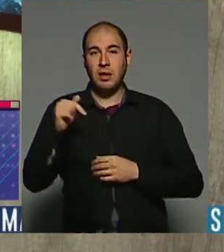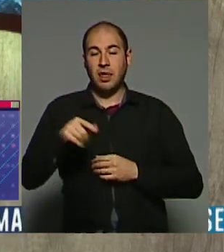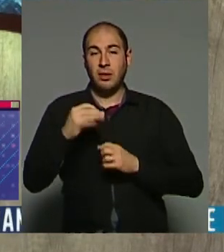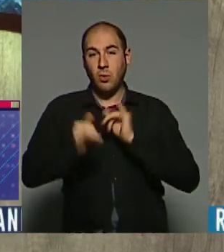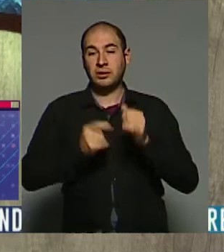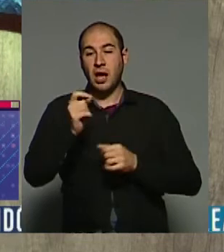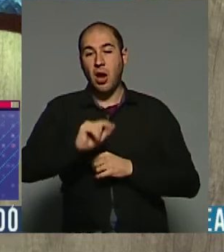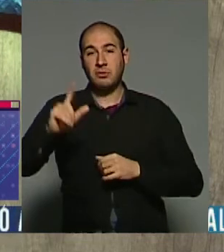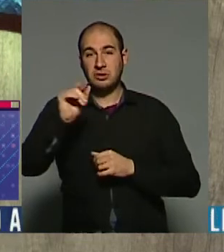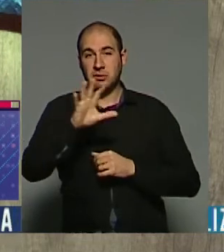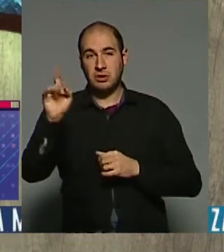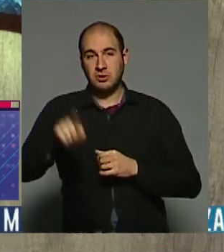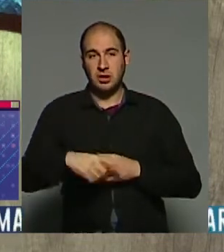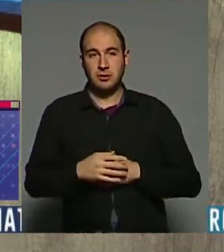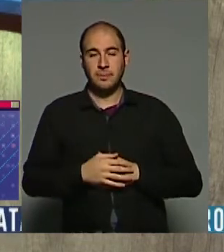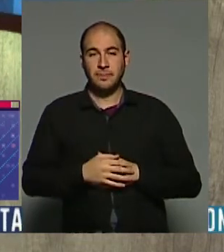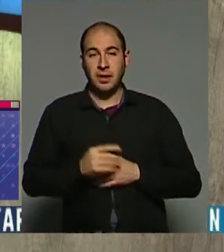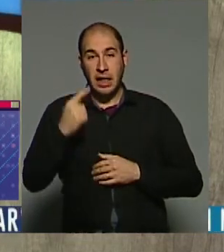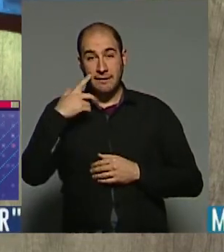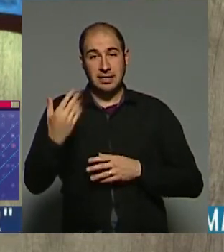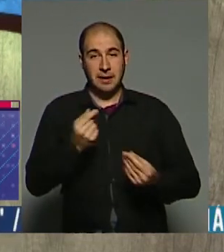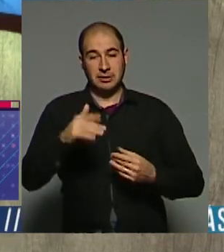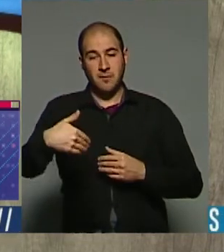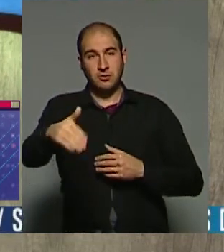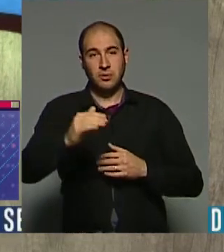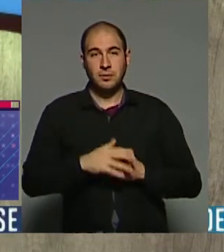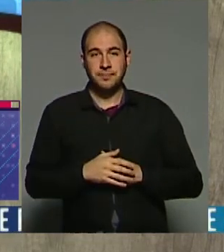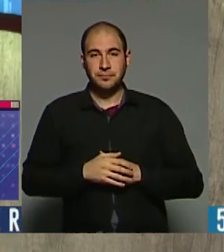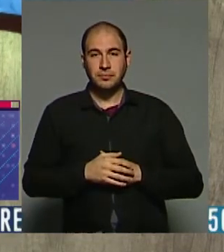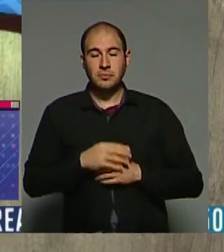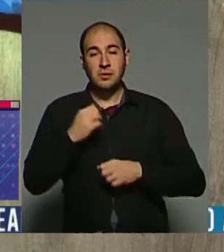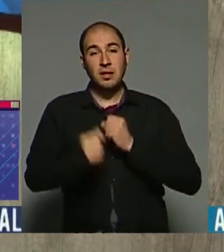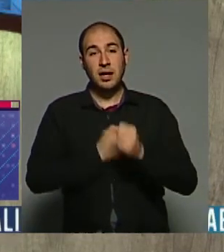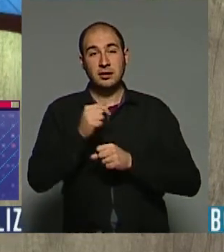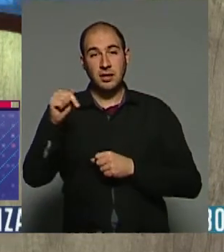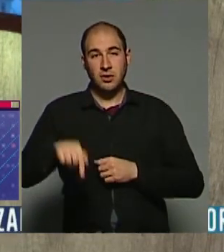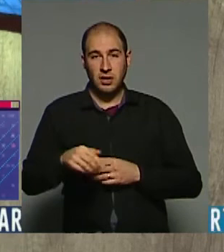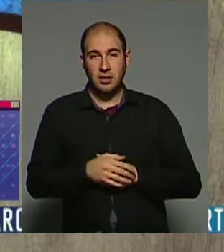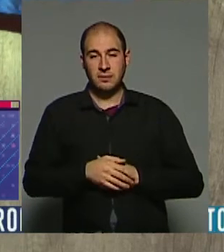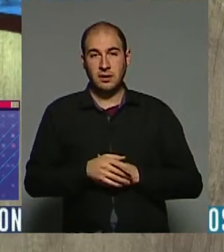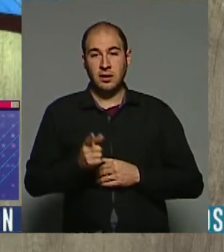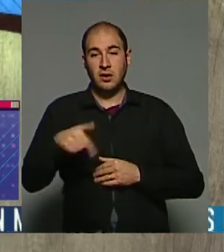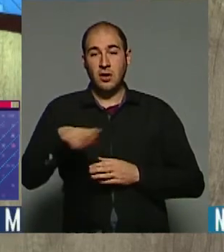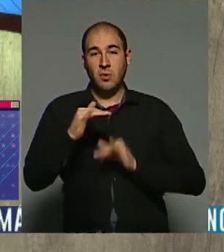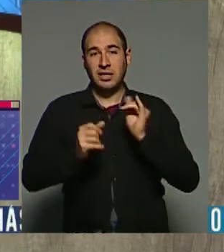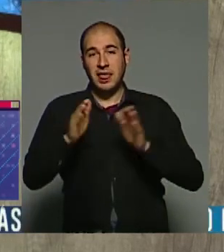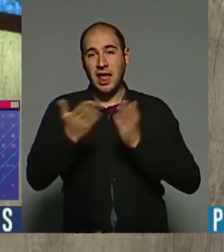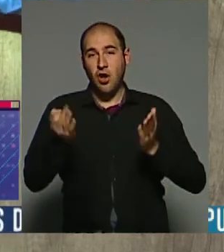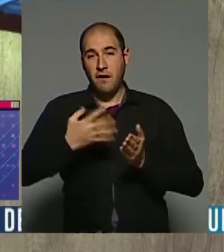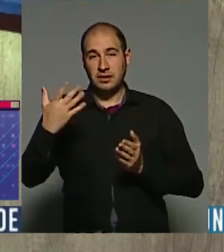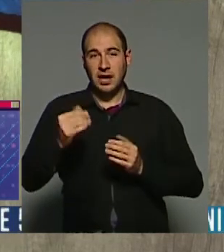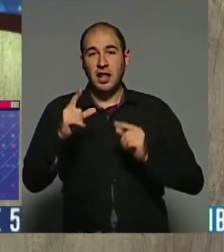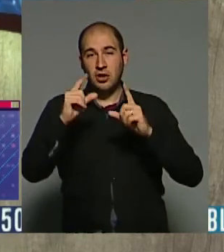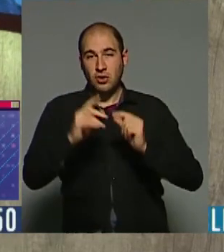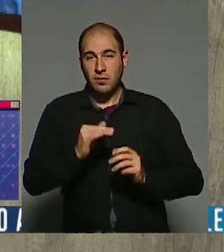bueno, a esta suba del 50%, así que bueno, veremos qué sucede a futuro, por lo tanto, mientras, es lo que nos ha dejado el boletín oficial y bueno, los